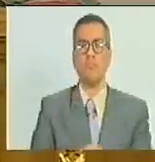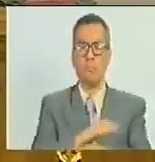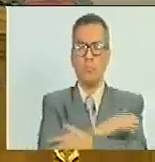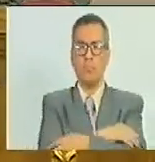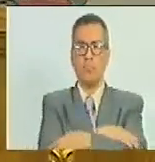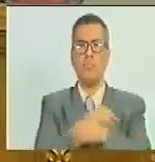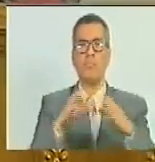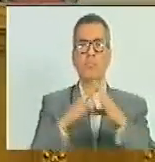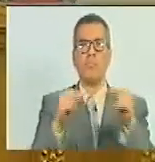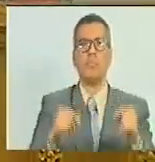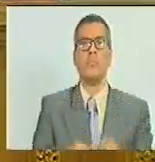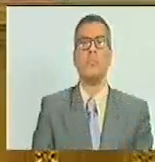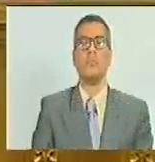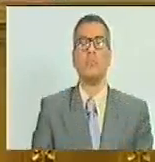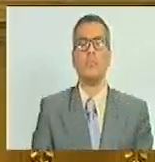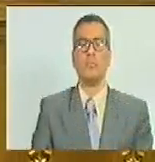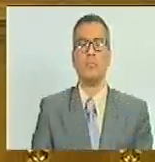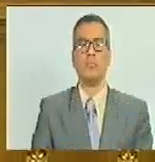abrazo a todas y a todos.